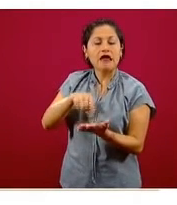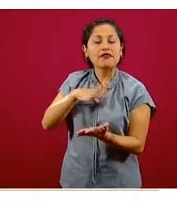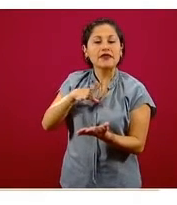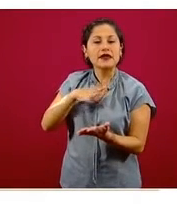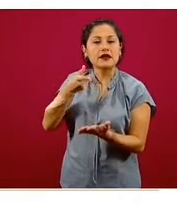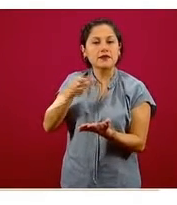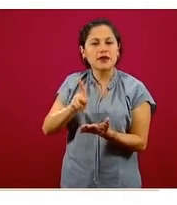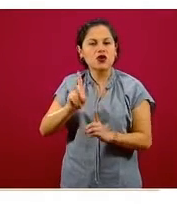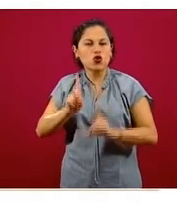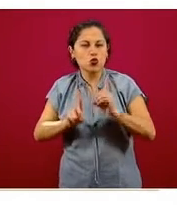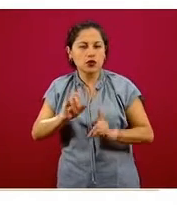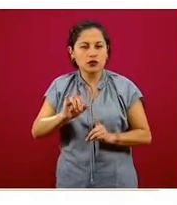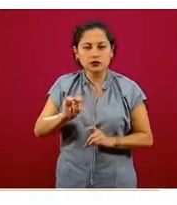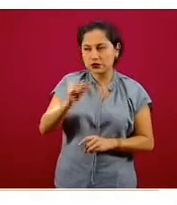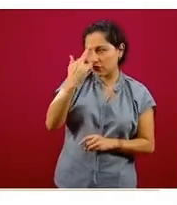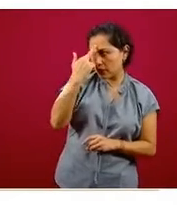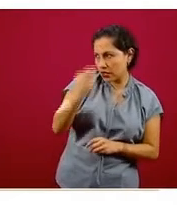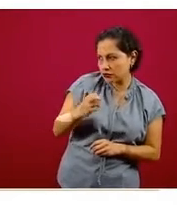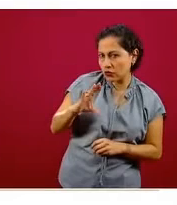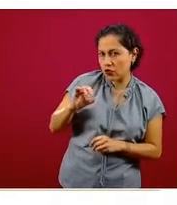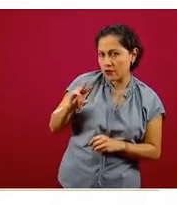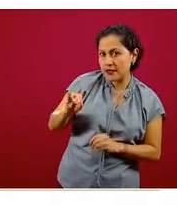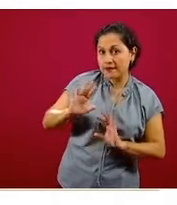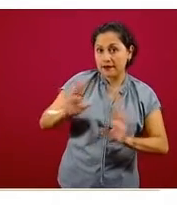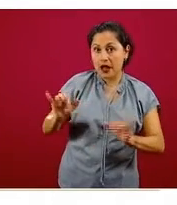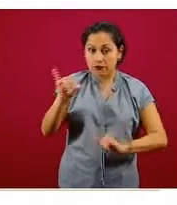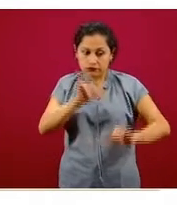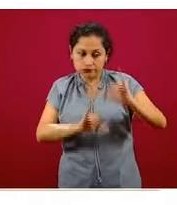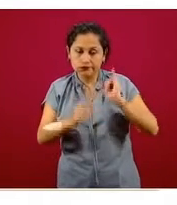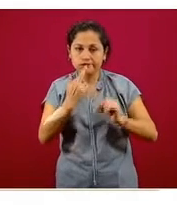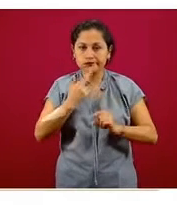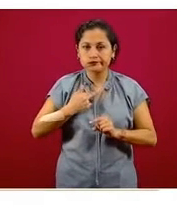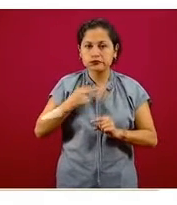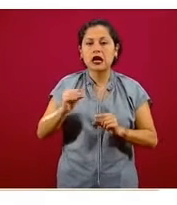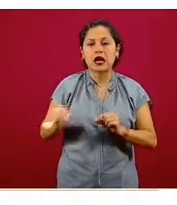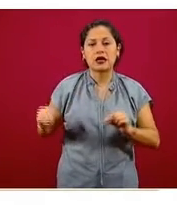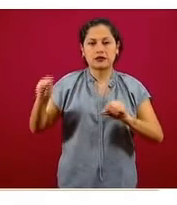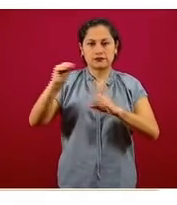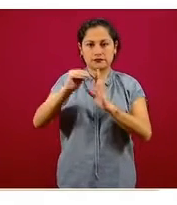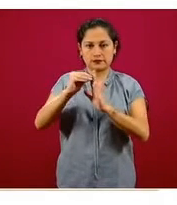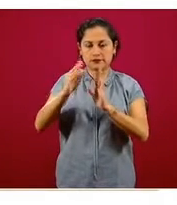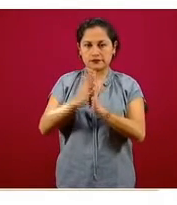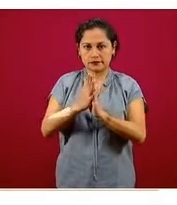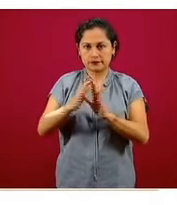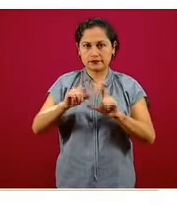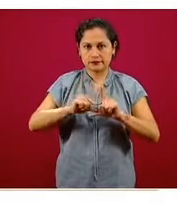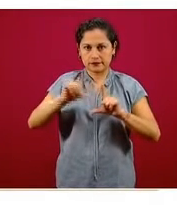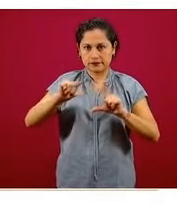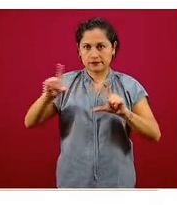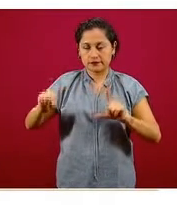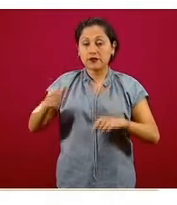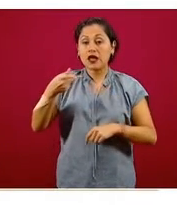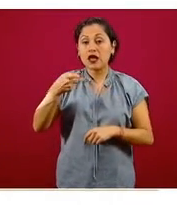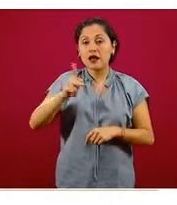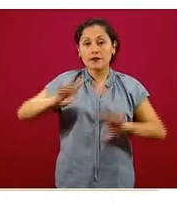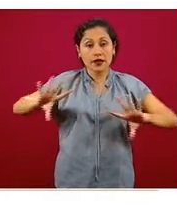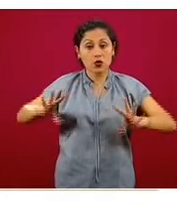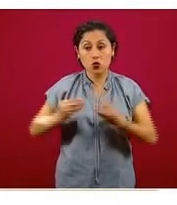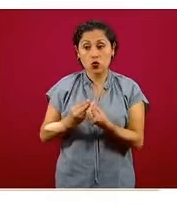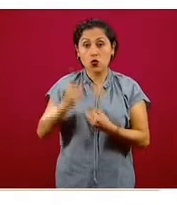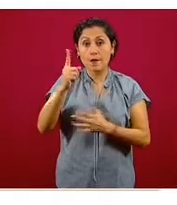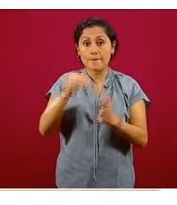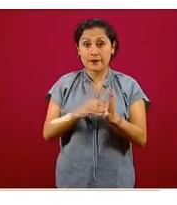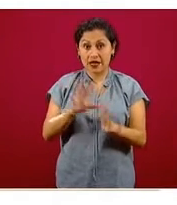salió el resultado de laboratorio. Sin embargo, la mayoría de las que componen este grupo de